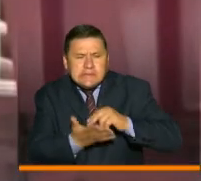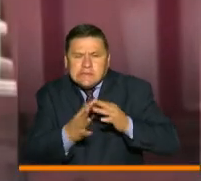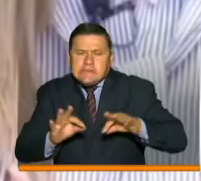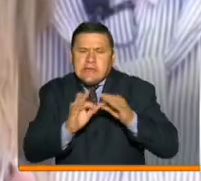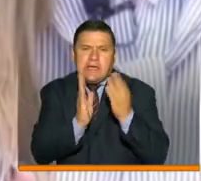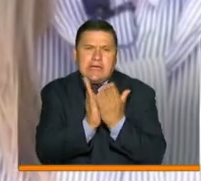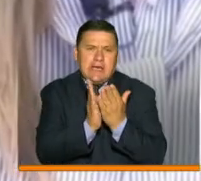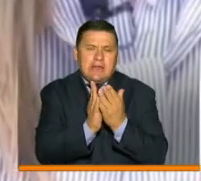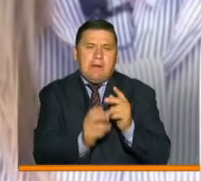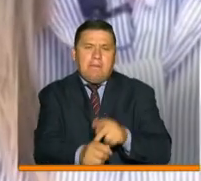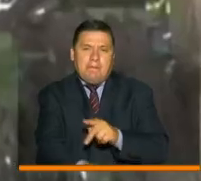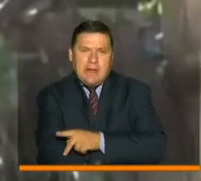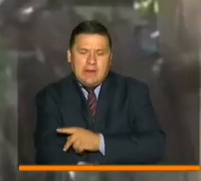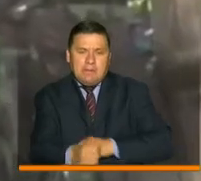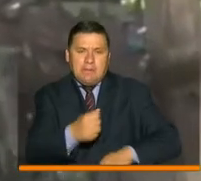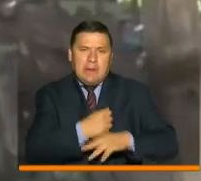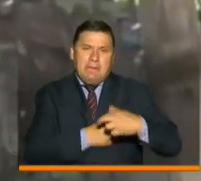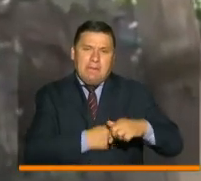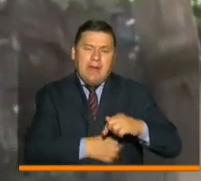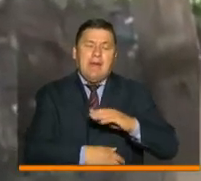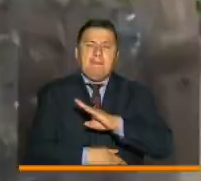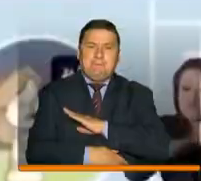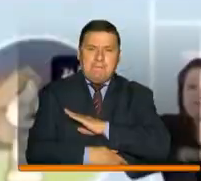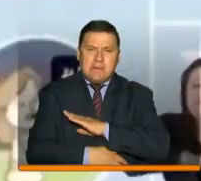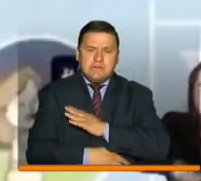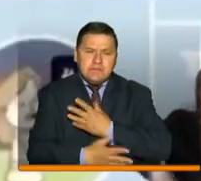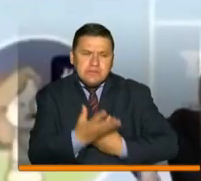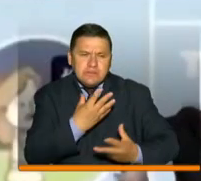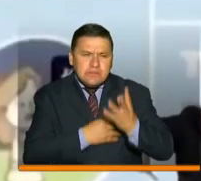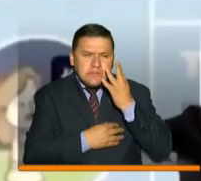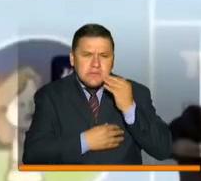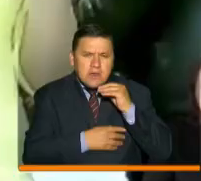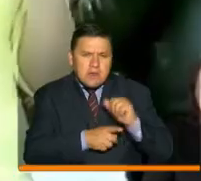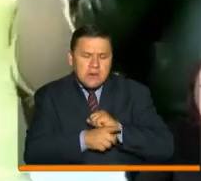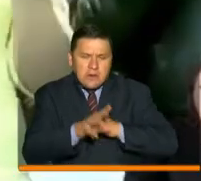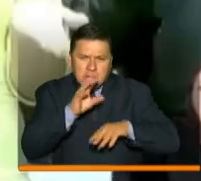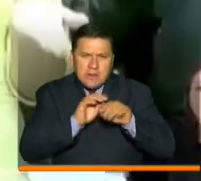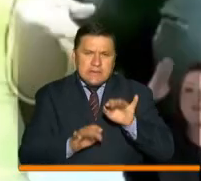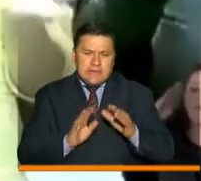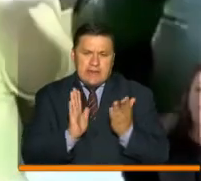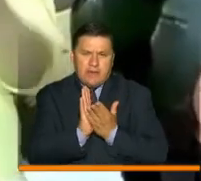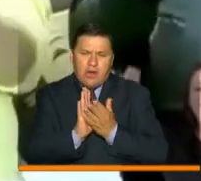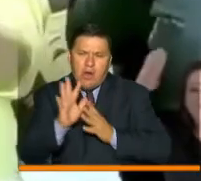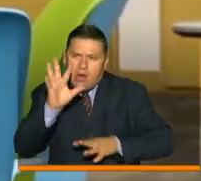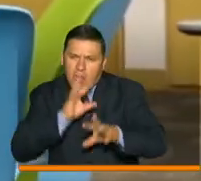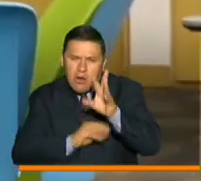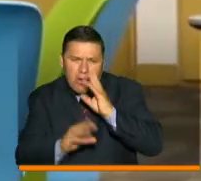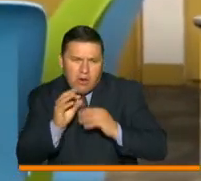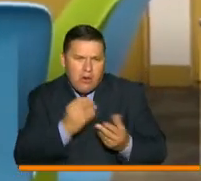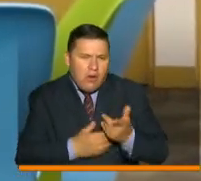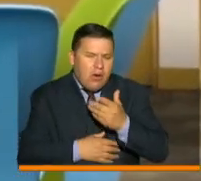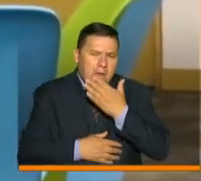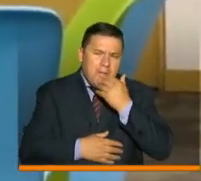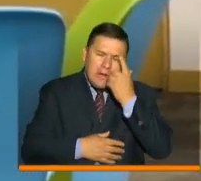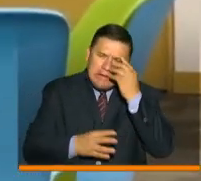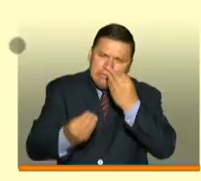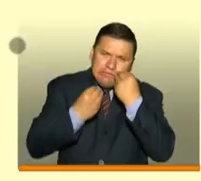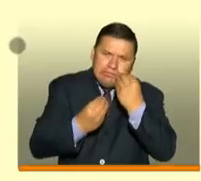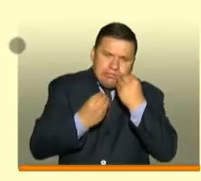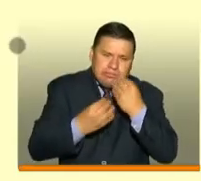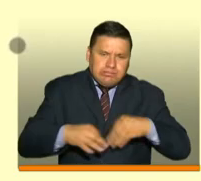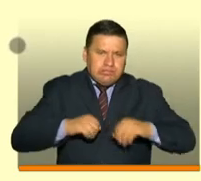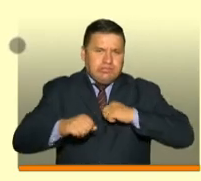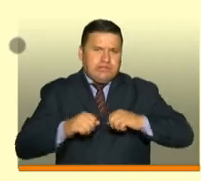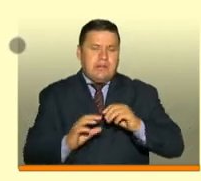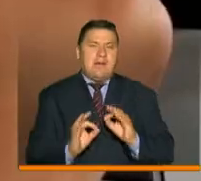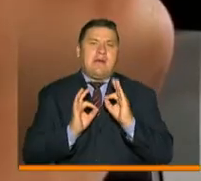en educación preescolar, básica y media, convivencia escolar y las buenas prácticas de secretarías de educación y educación superior que se han destacado